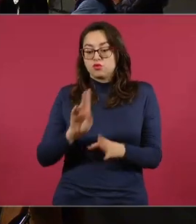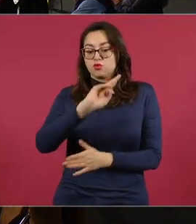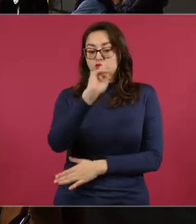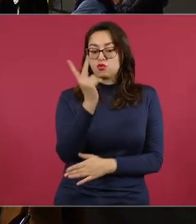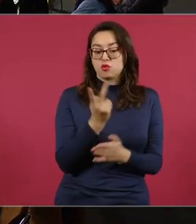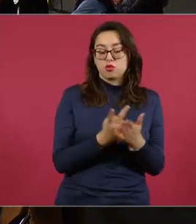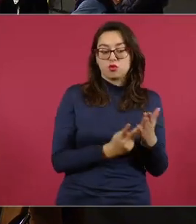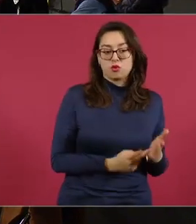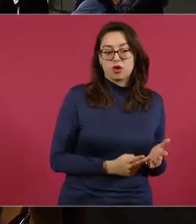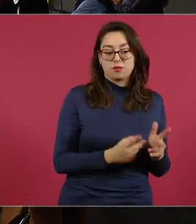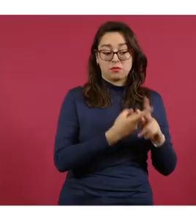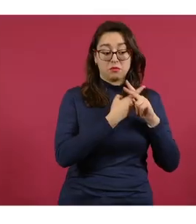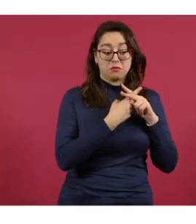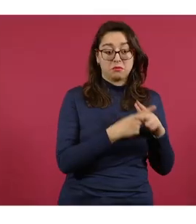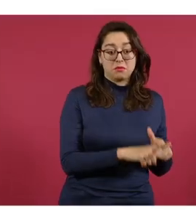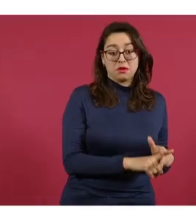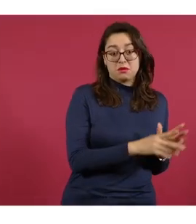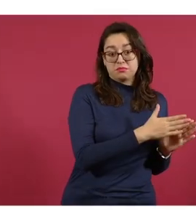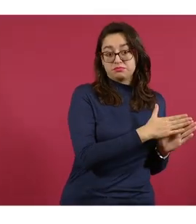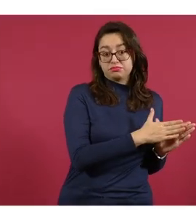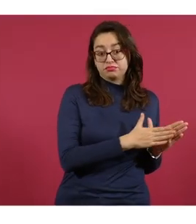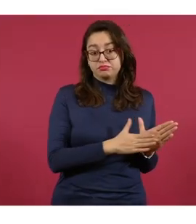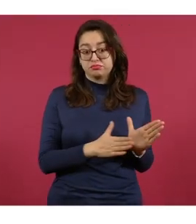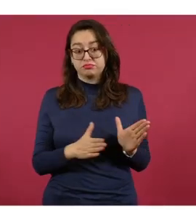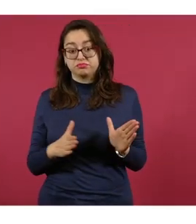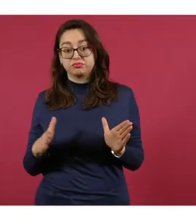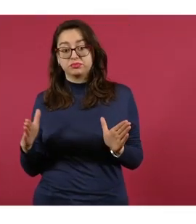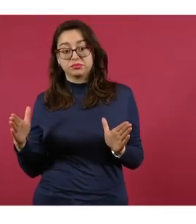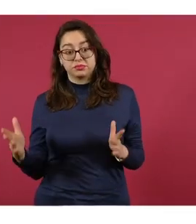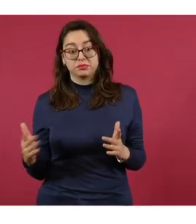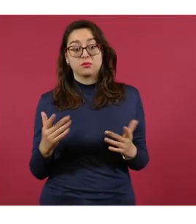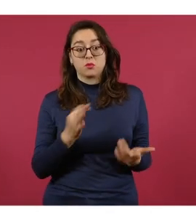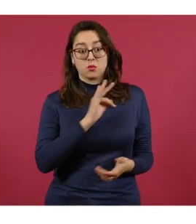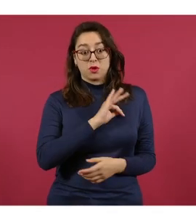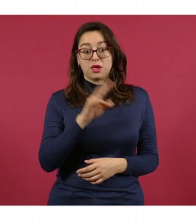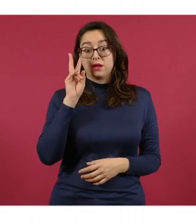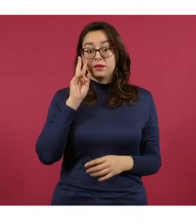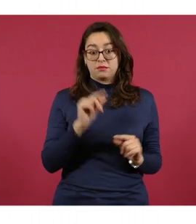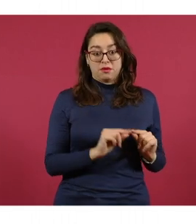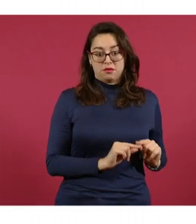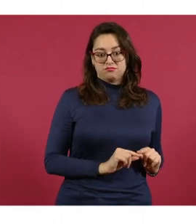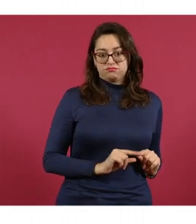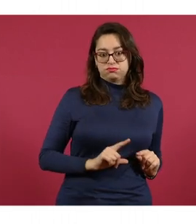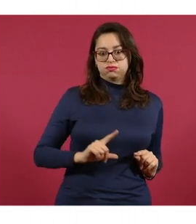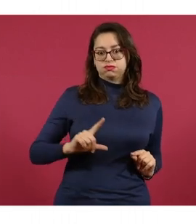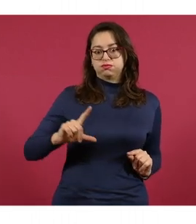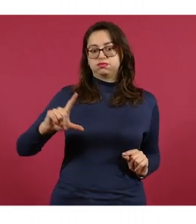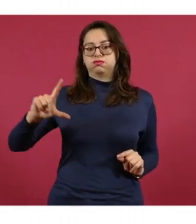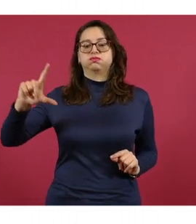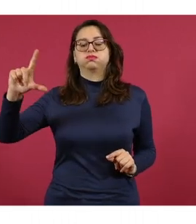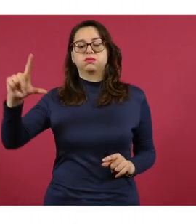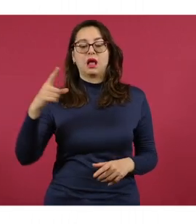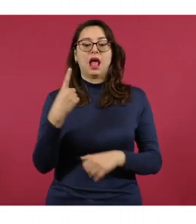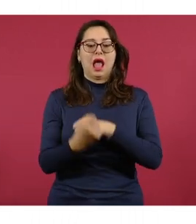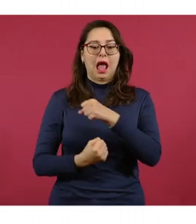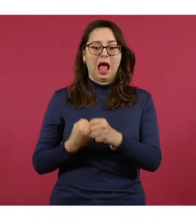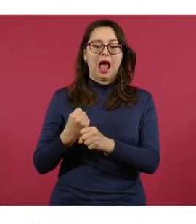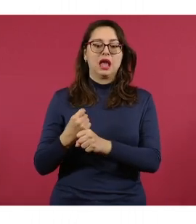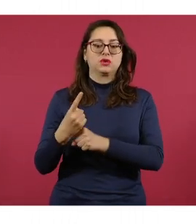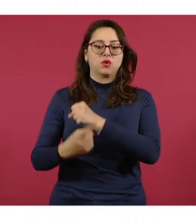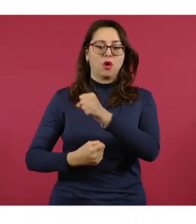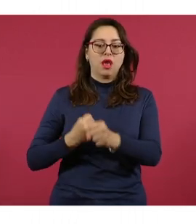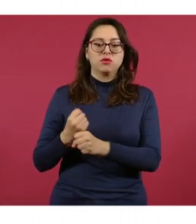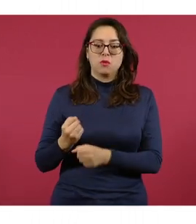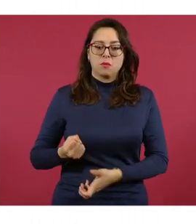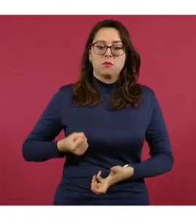programa. Desde su inicio en el año 2019, las barras representan el incremento anual del